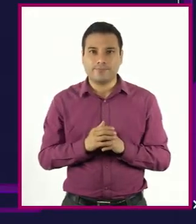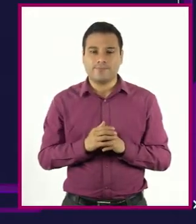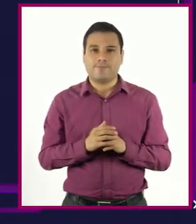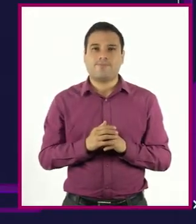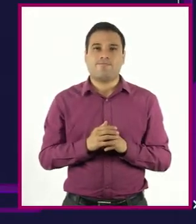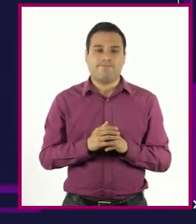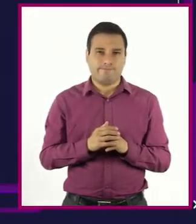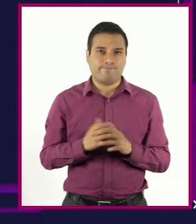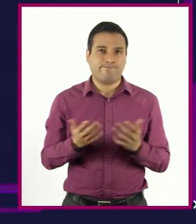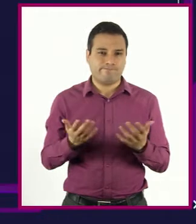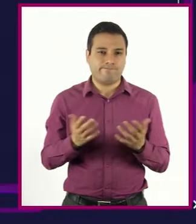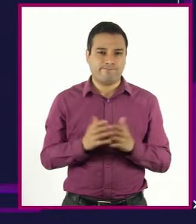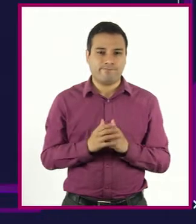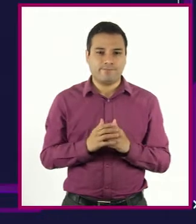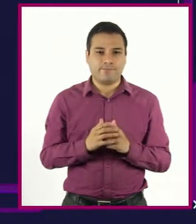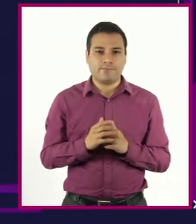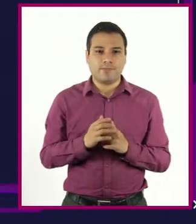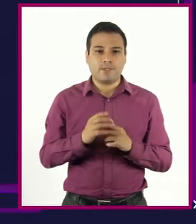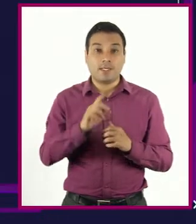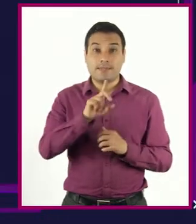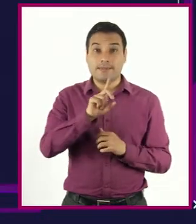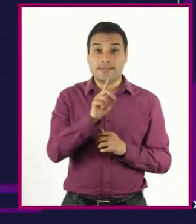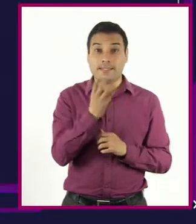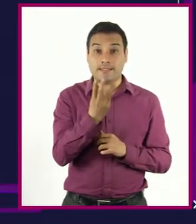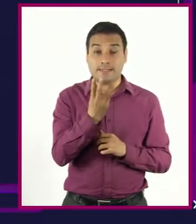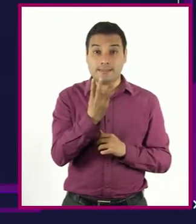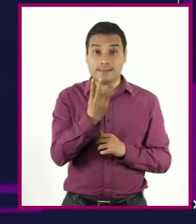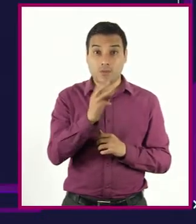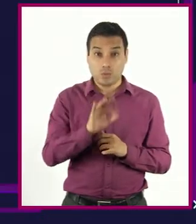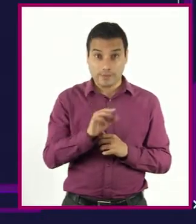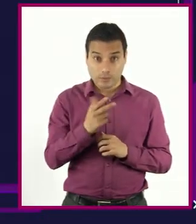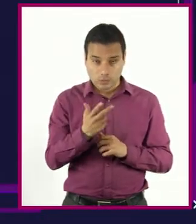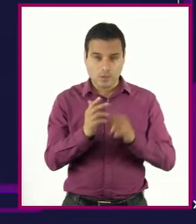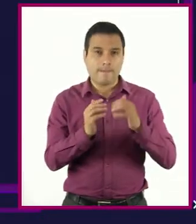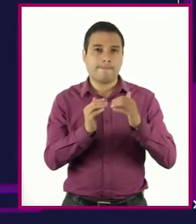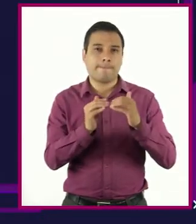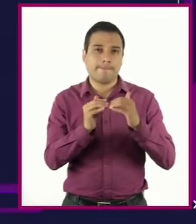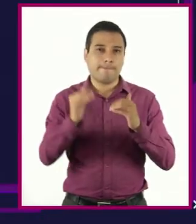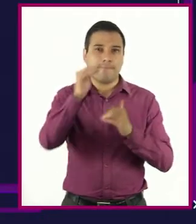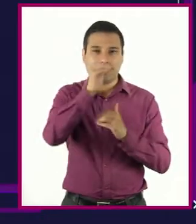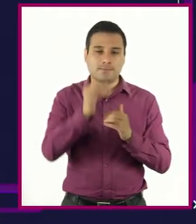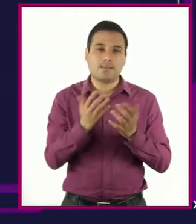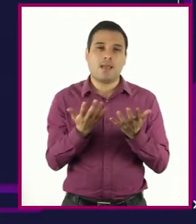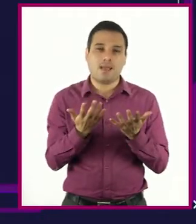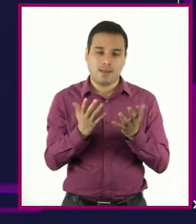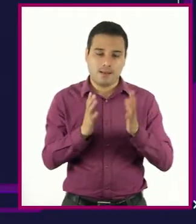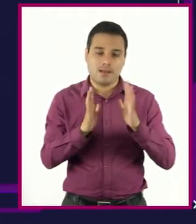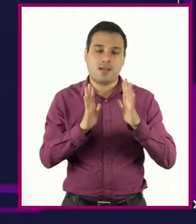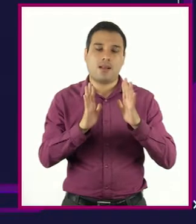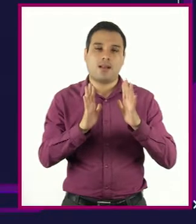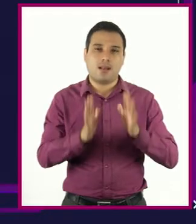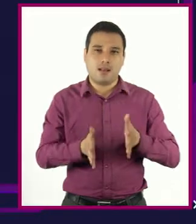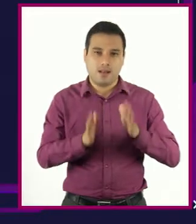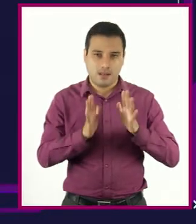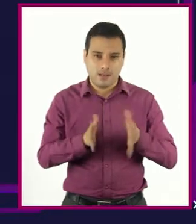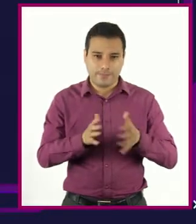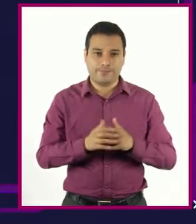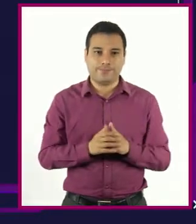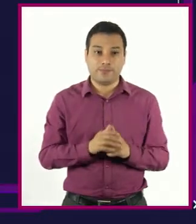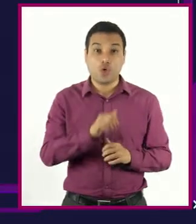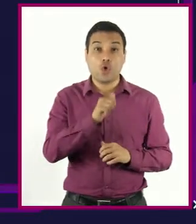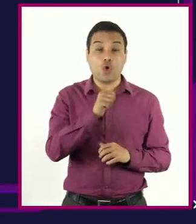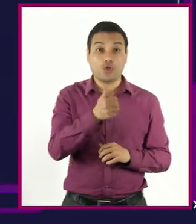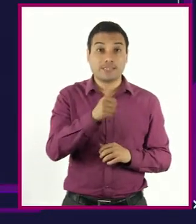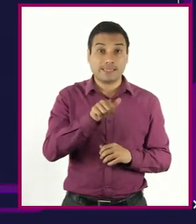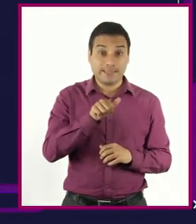48avos es mayor que 32 48avos, teniendo como su equivalente que 11